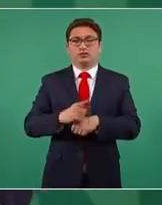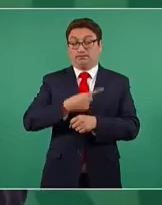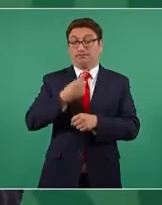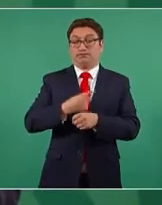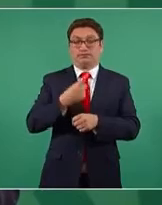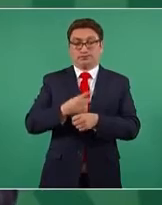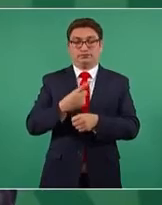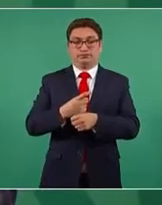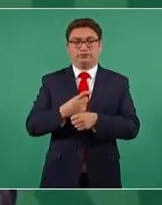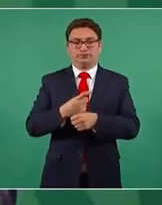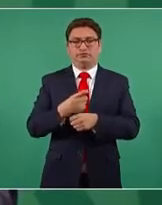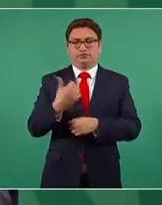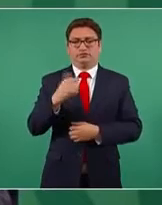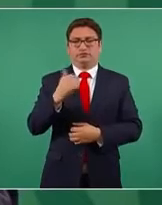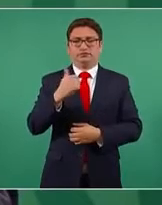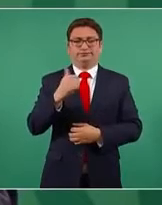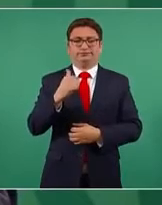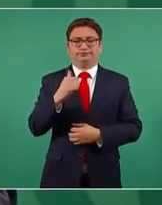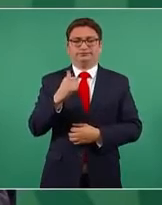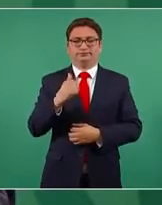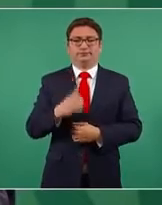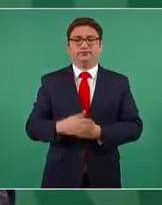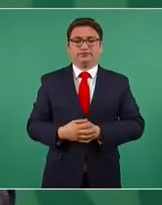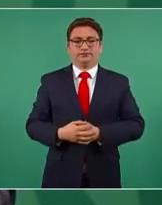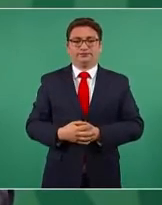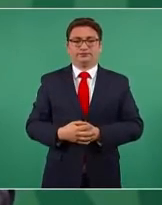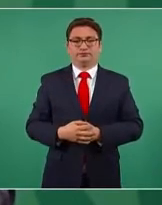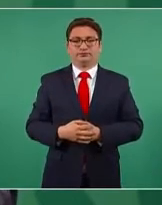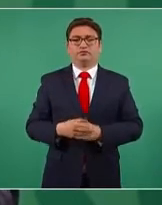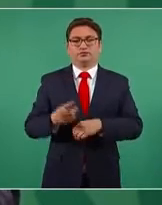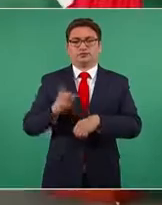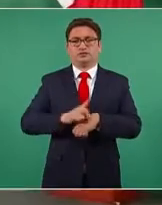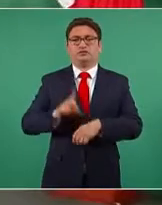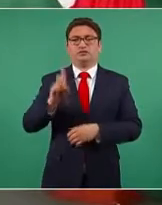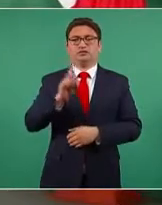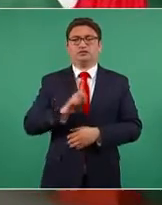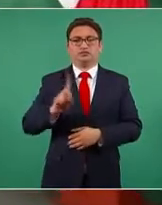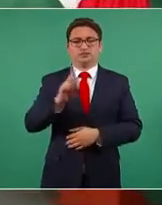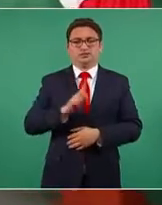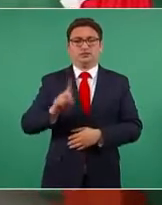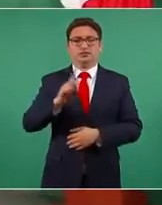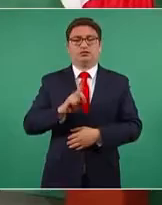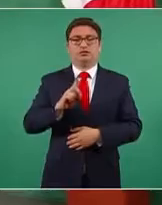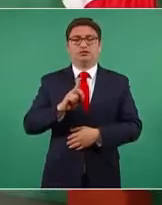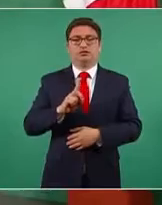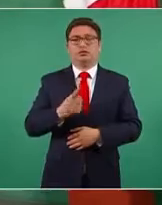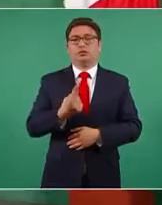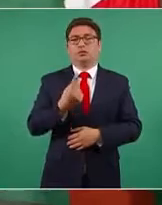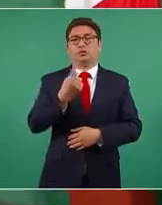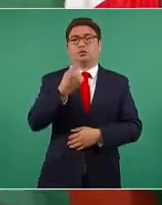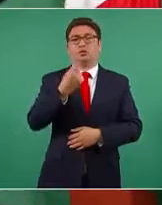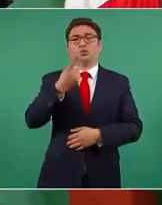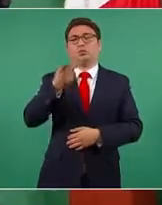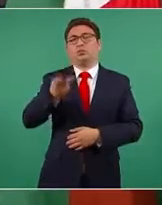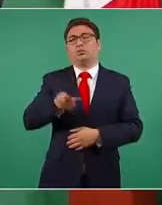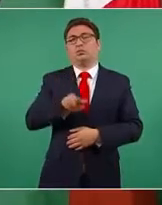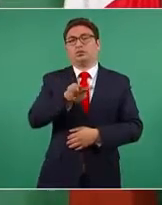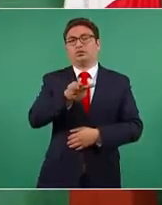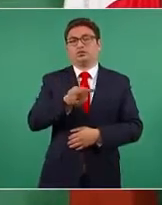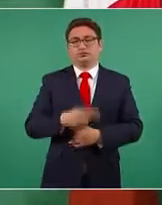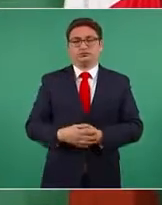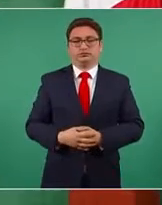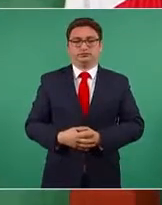primero de agosto, es un domingo, es una pregunta